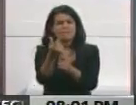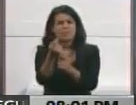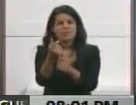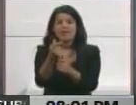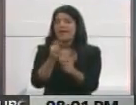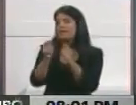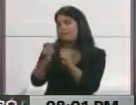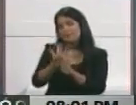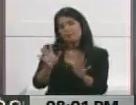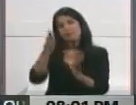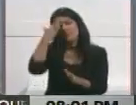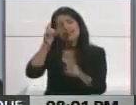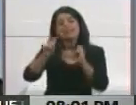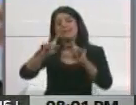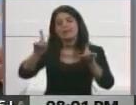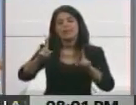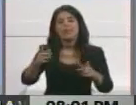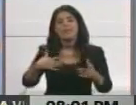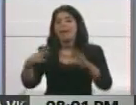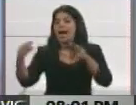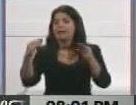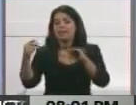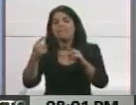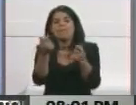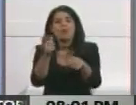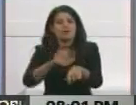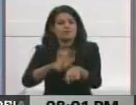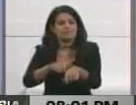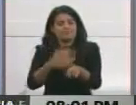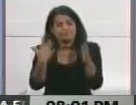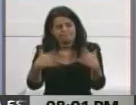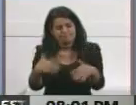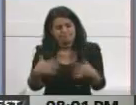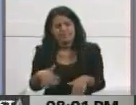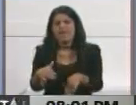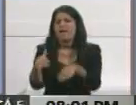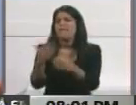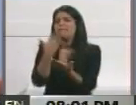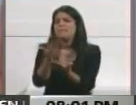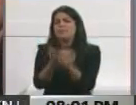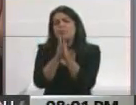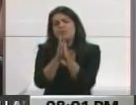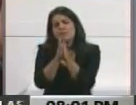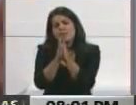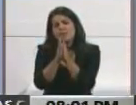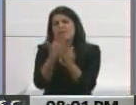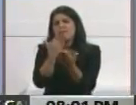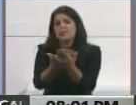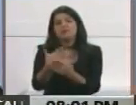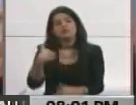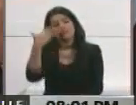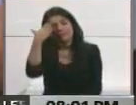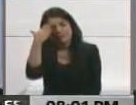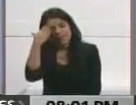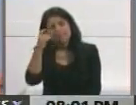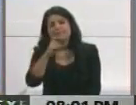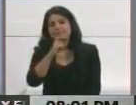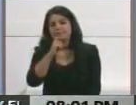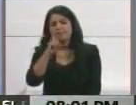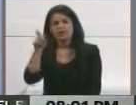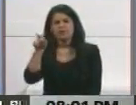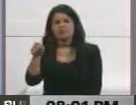esto una entrevista en este espacio ahora le pido le suplico Le ruego que sé que es difícil que se quite la